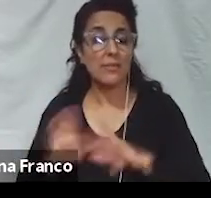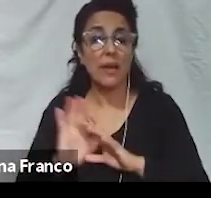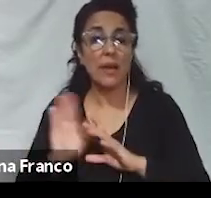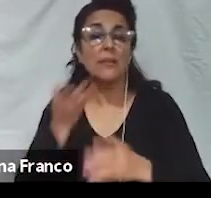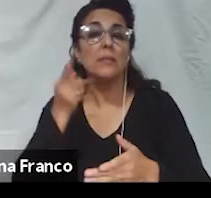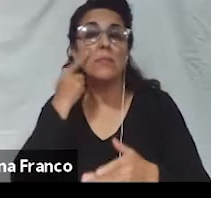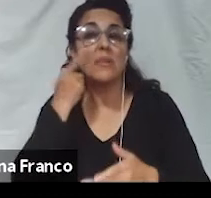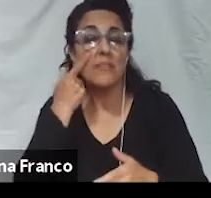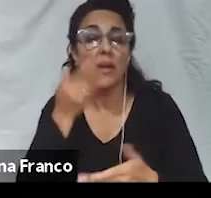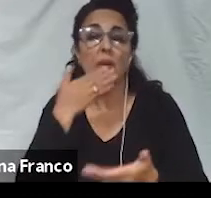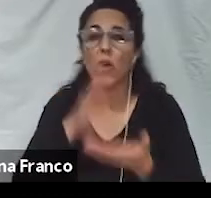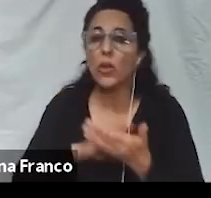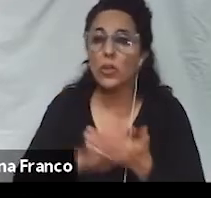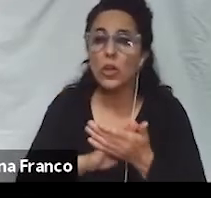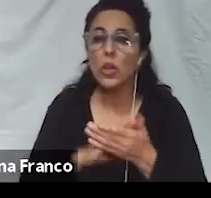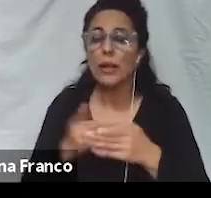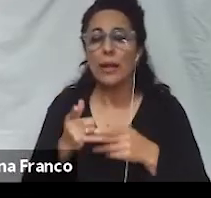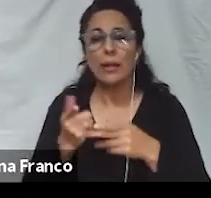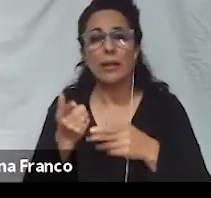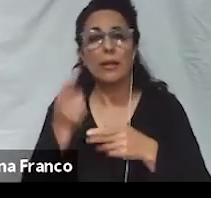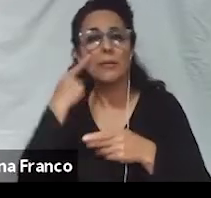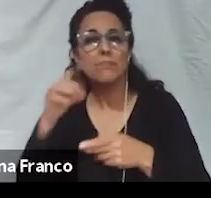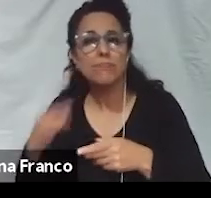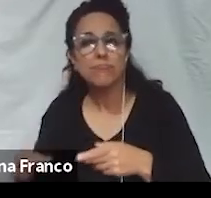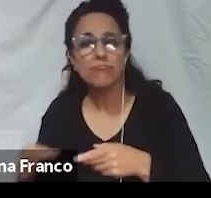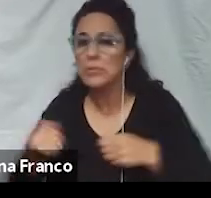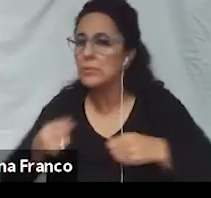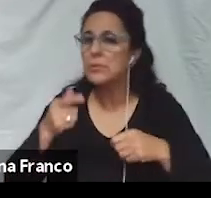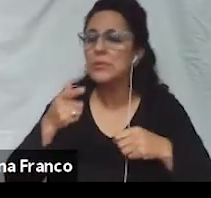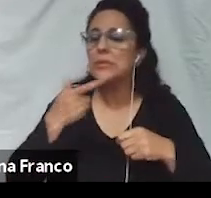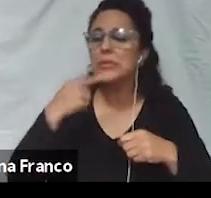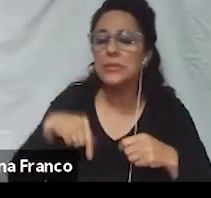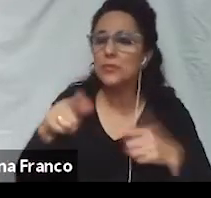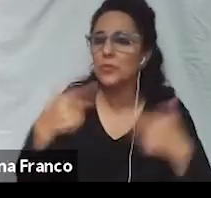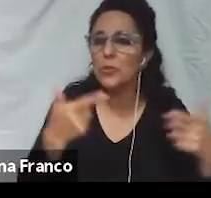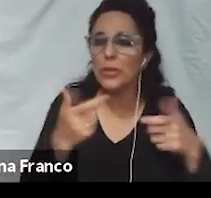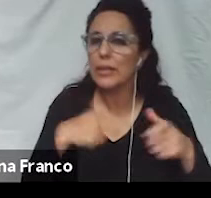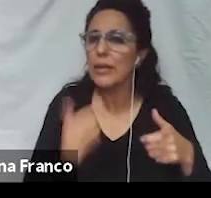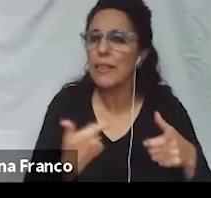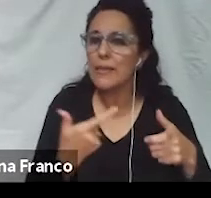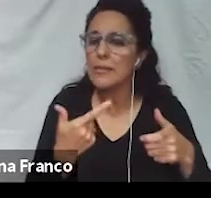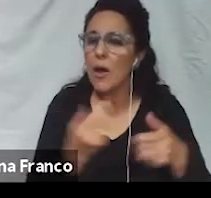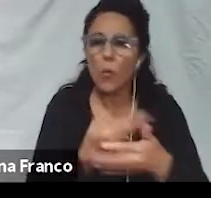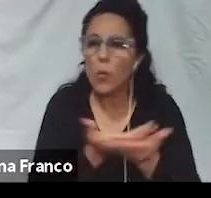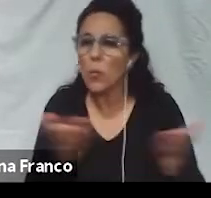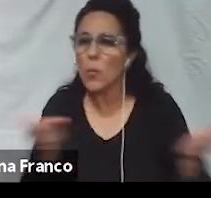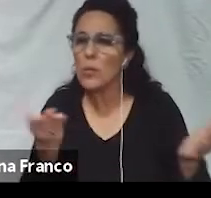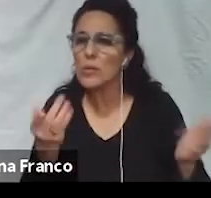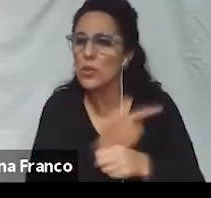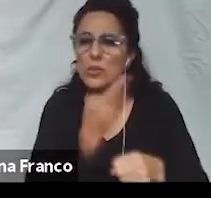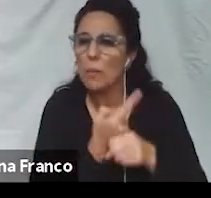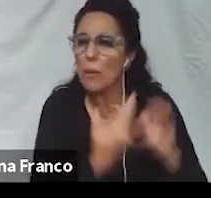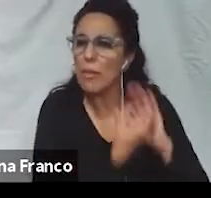por testear un sitio que está en preproducción, es decir, que todavía no es público para las personas usuarias, digamos, no lo